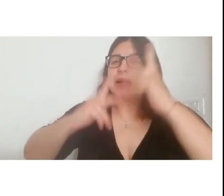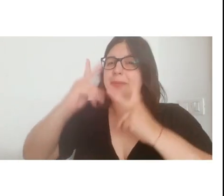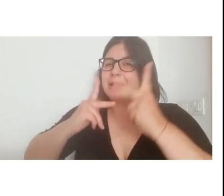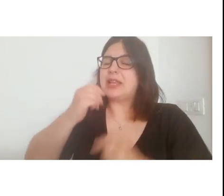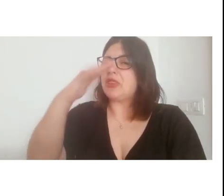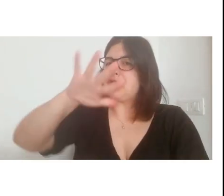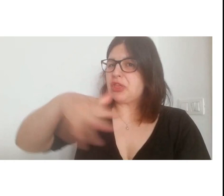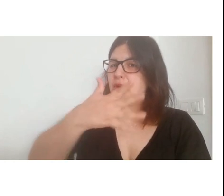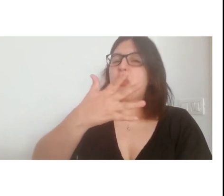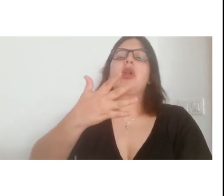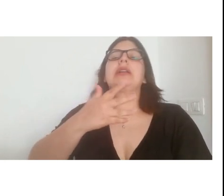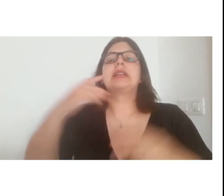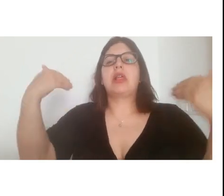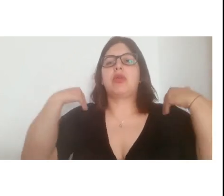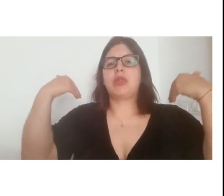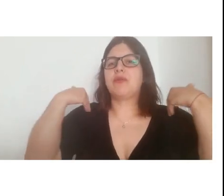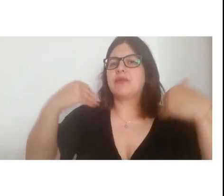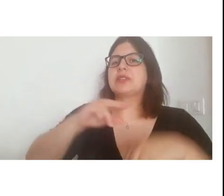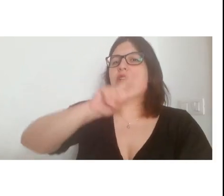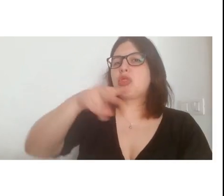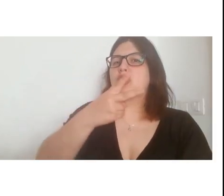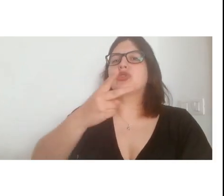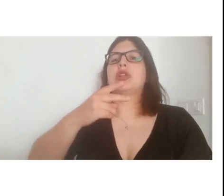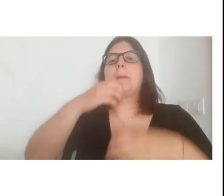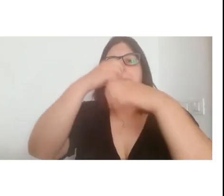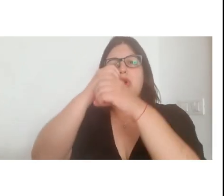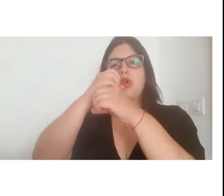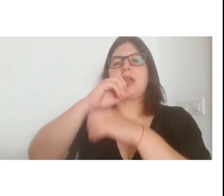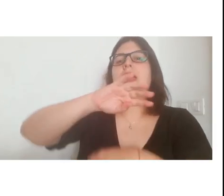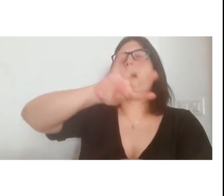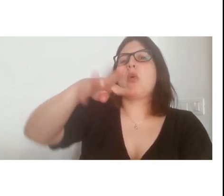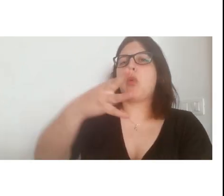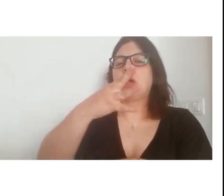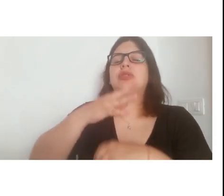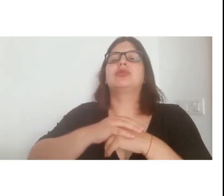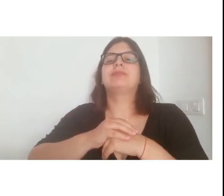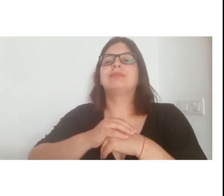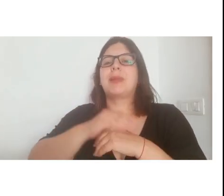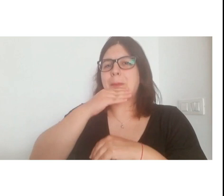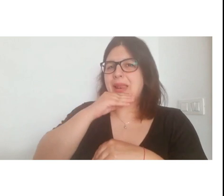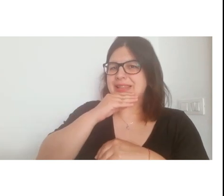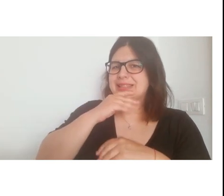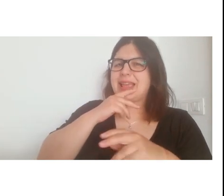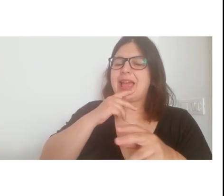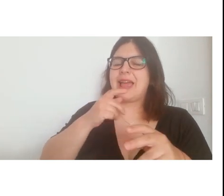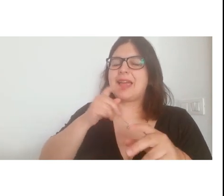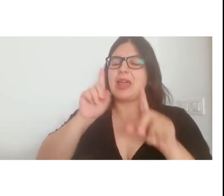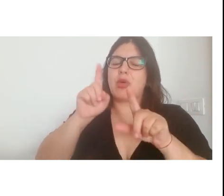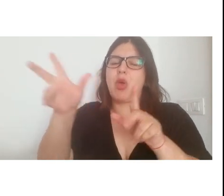5, Educación Física, 2, Bioloxía e Xeoloxía, 4, Educación Plástica, Visual e